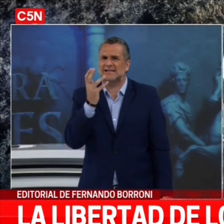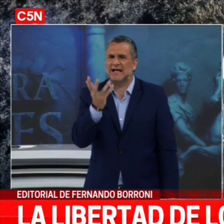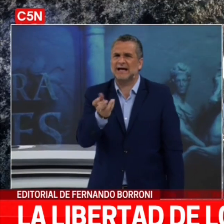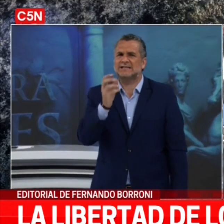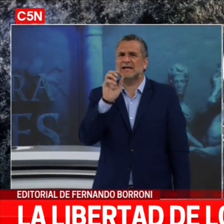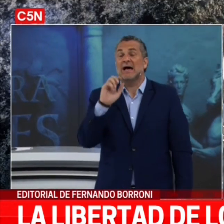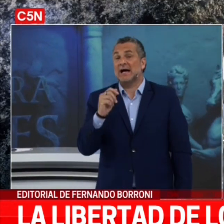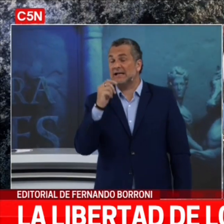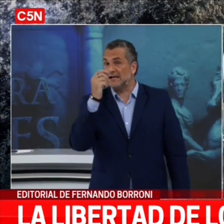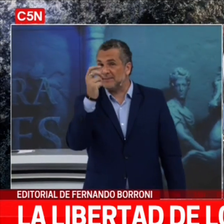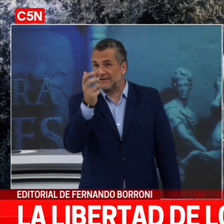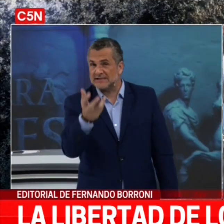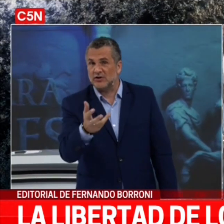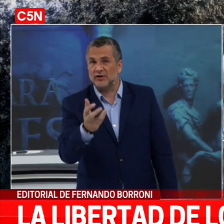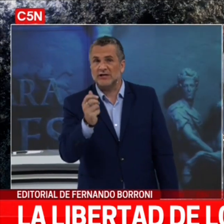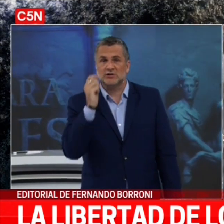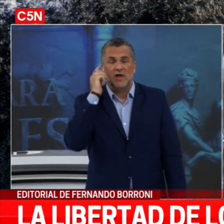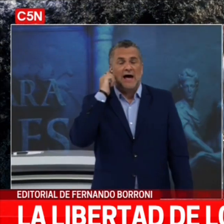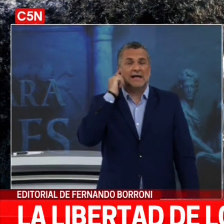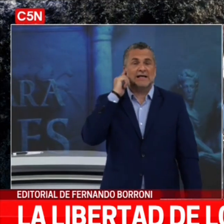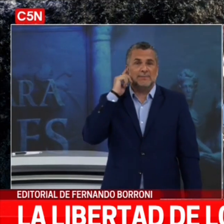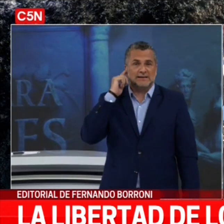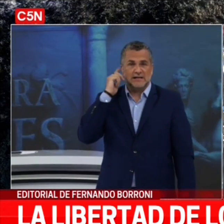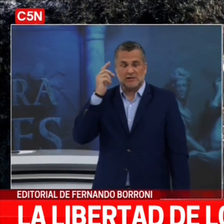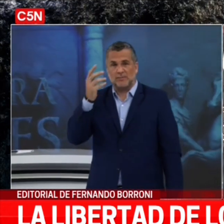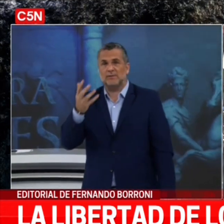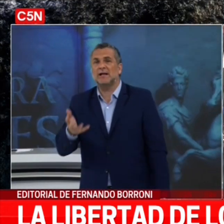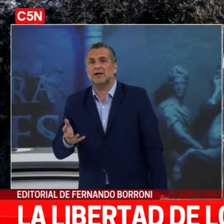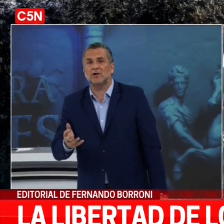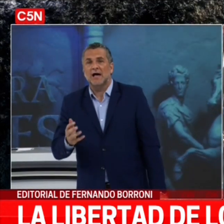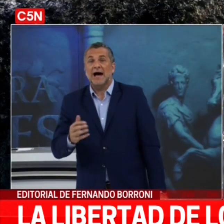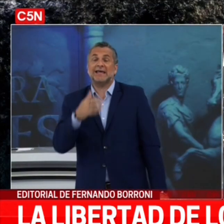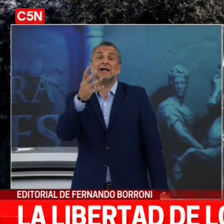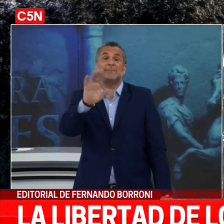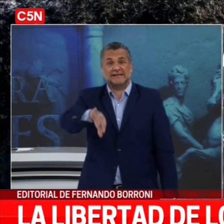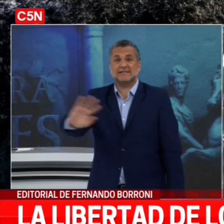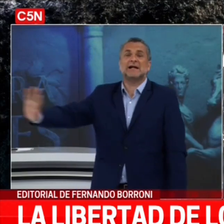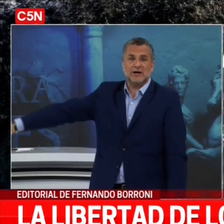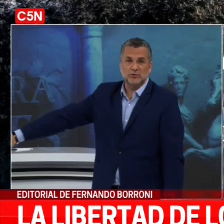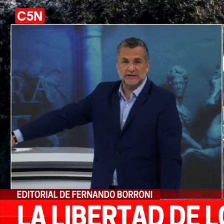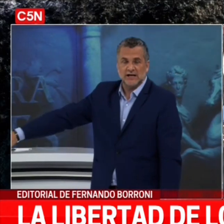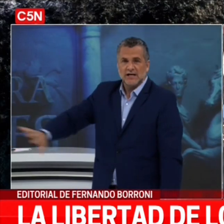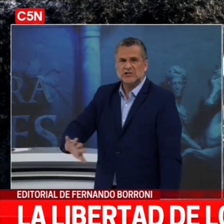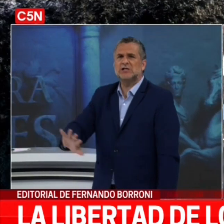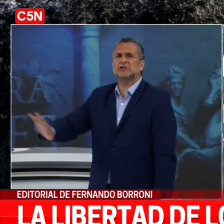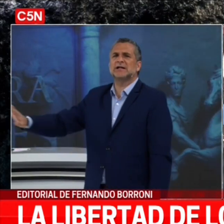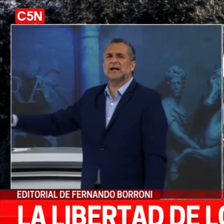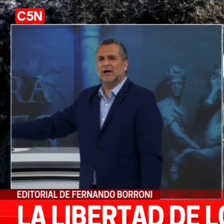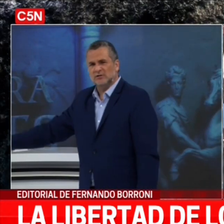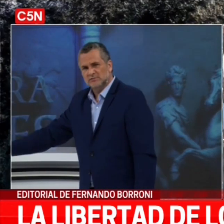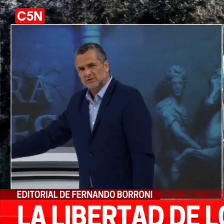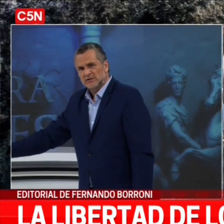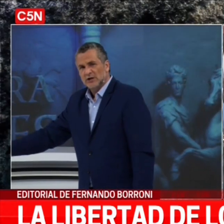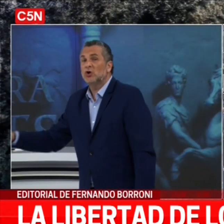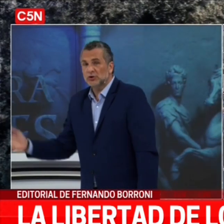pertenecen la calle a Quiénes les pertenecen los derechos A quiénes le pertenecen los privilegios A quiénes le pertenecen el ajuste eso sí lo tienen